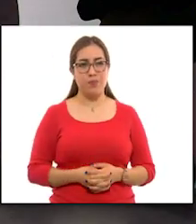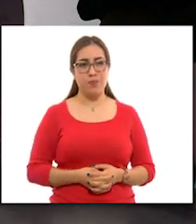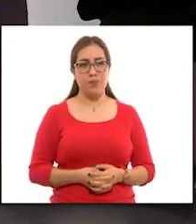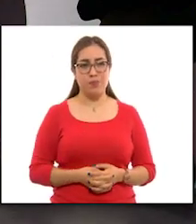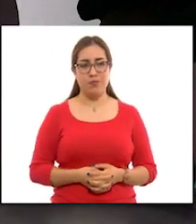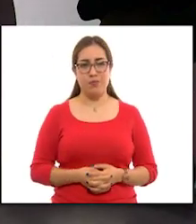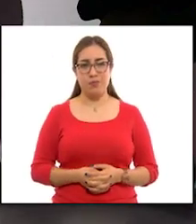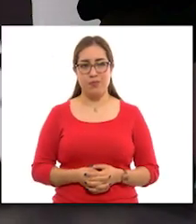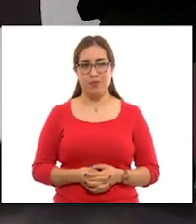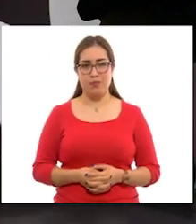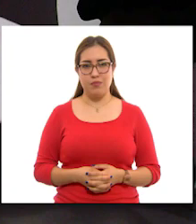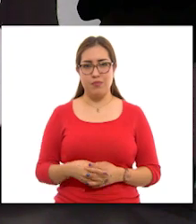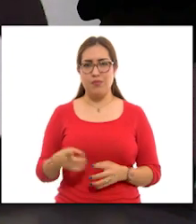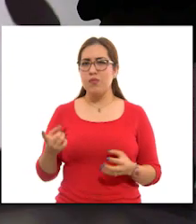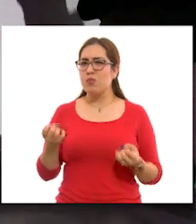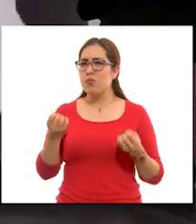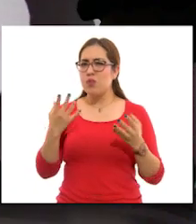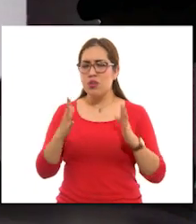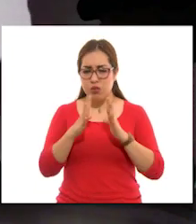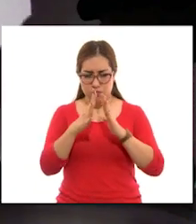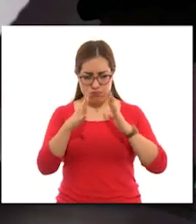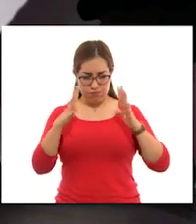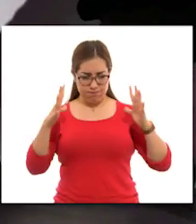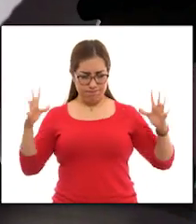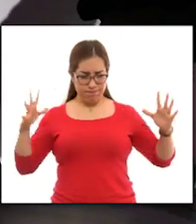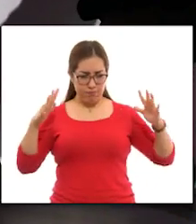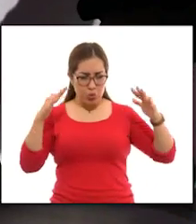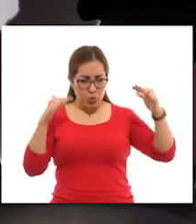¿De qué tamaño se percibe?